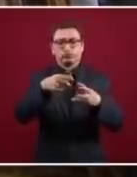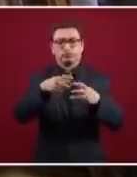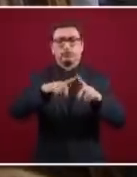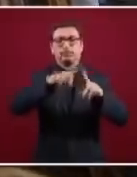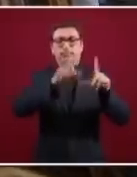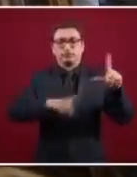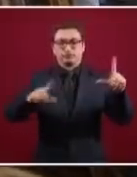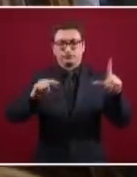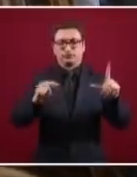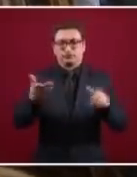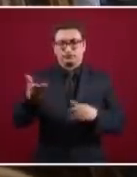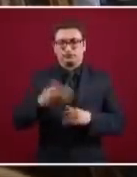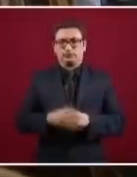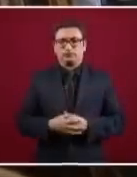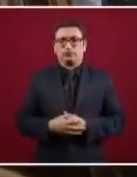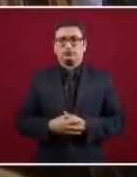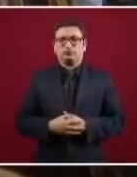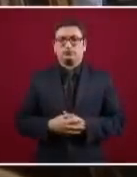nacionales